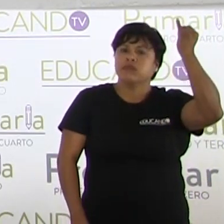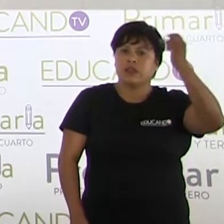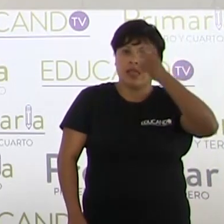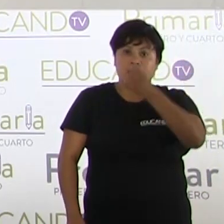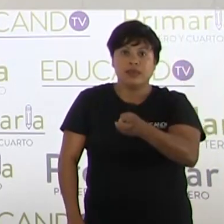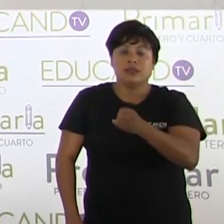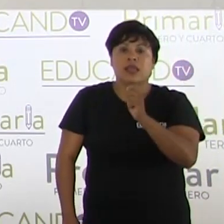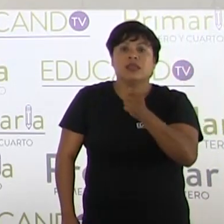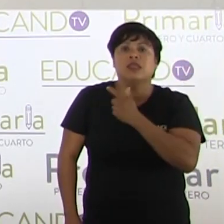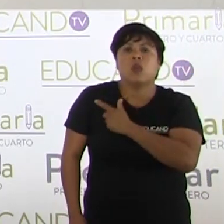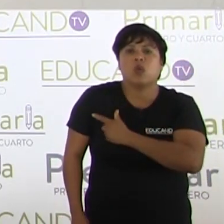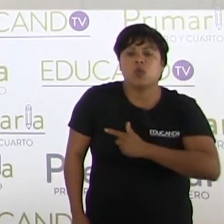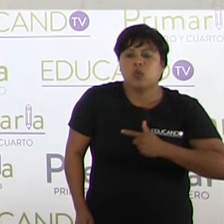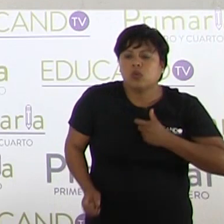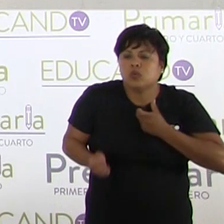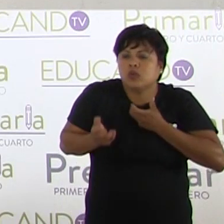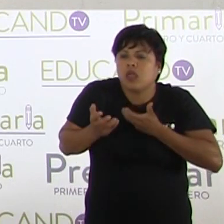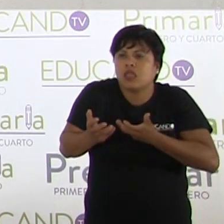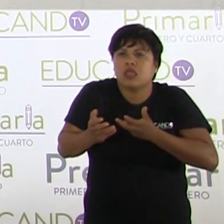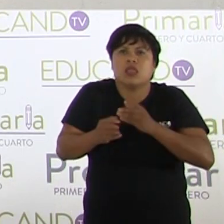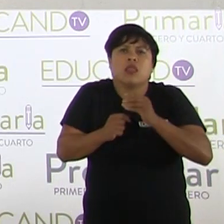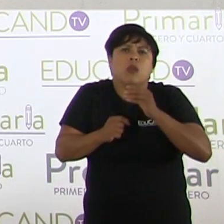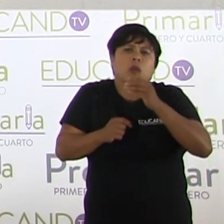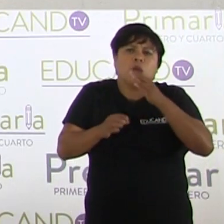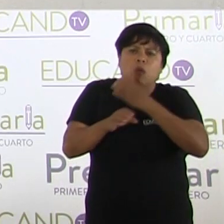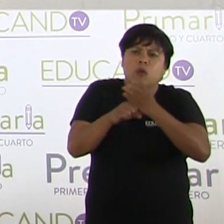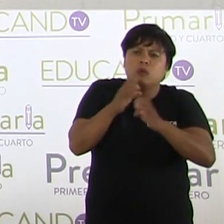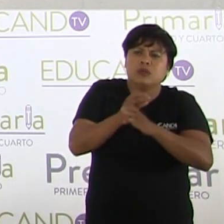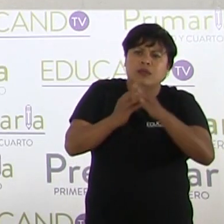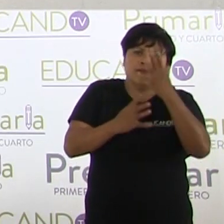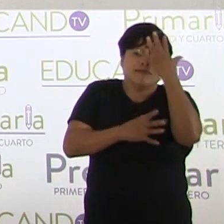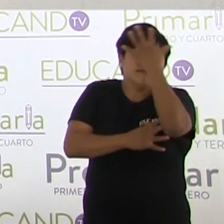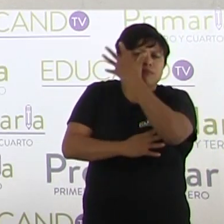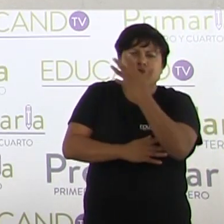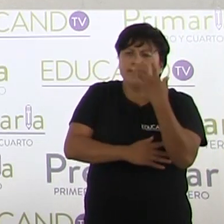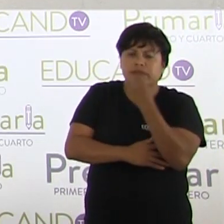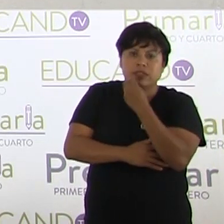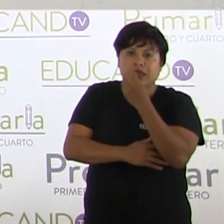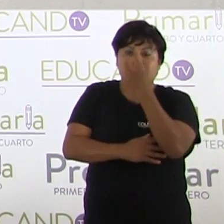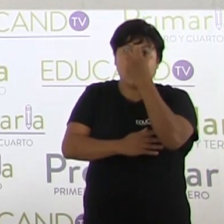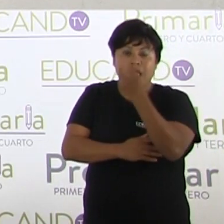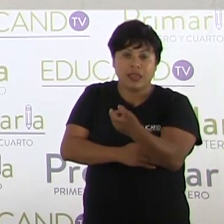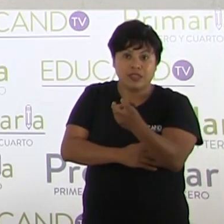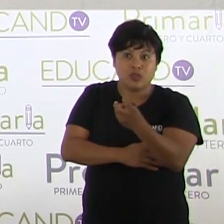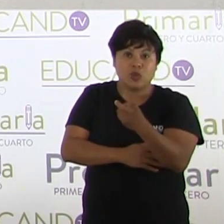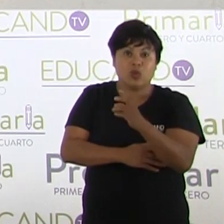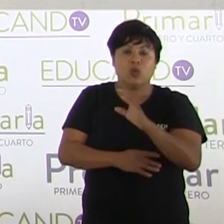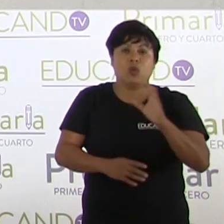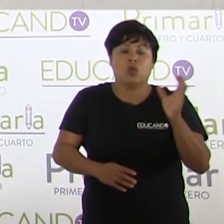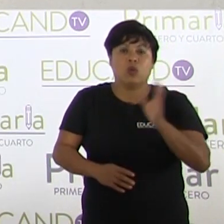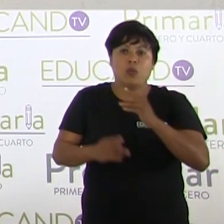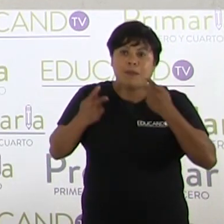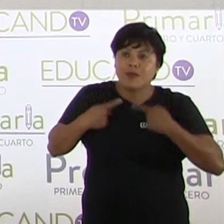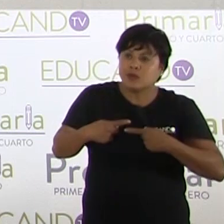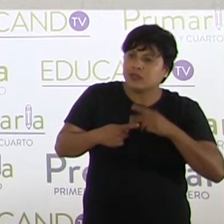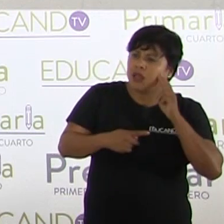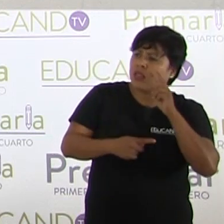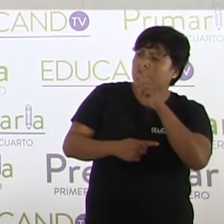el gusto por lo exótico, la belleza, aquello que pues